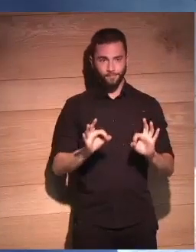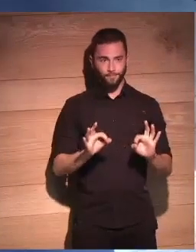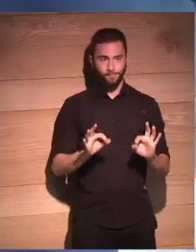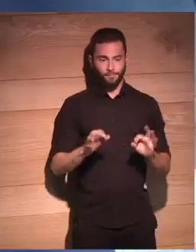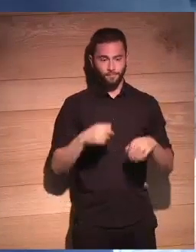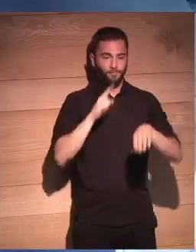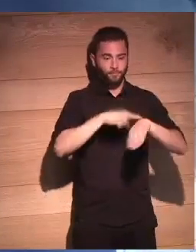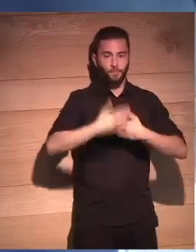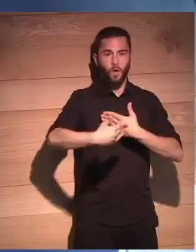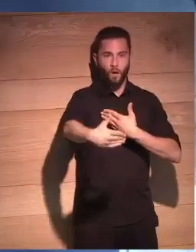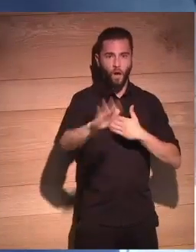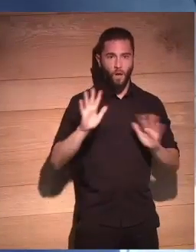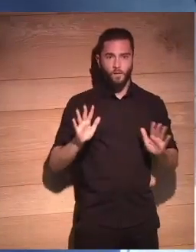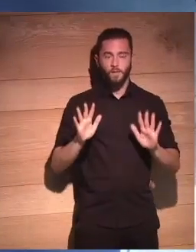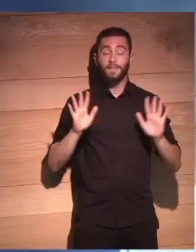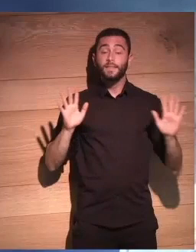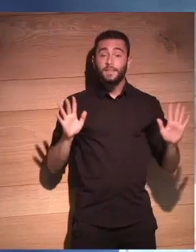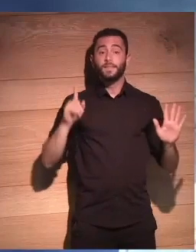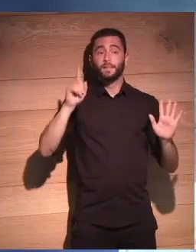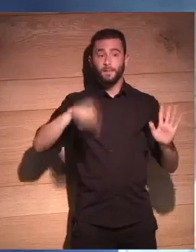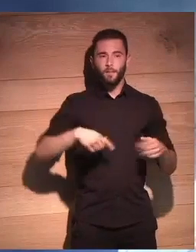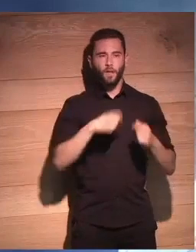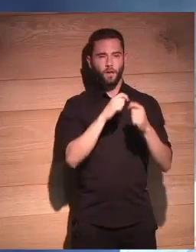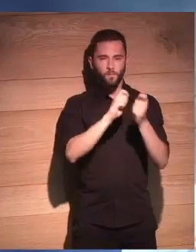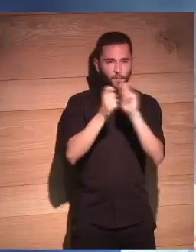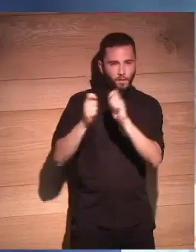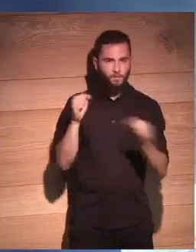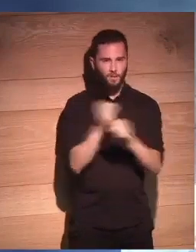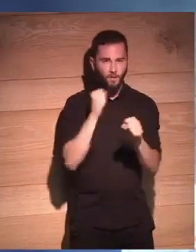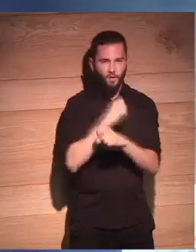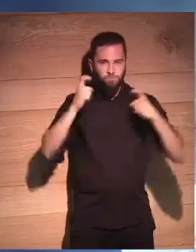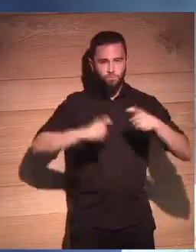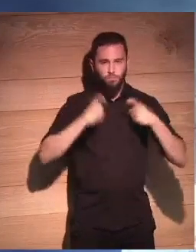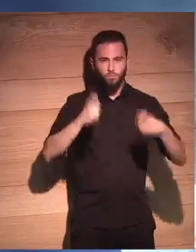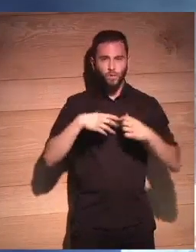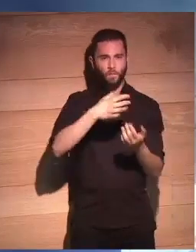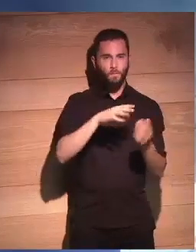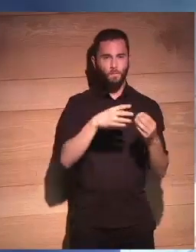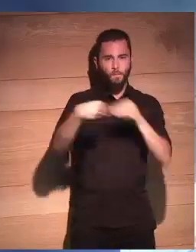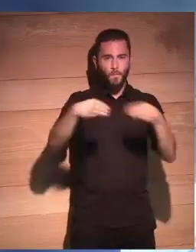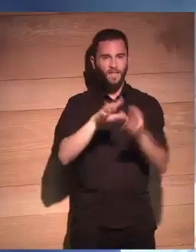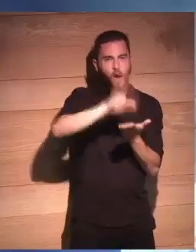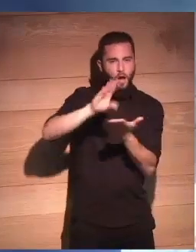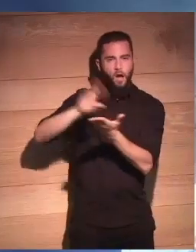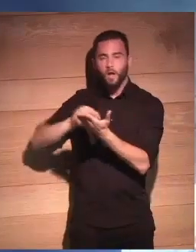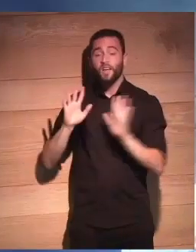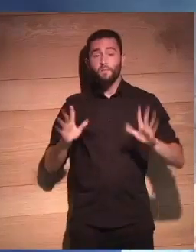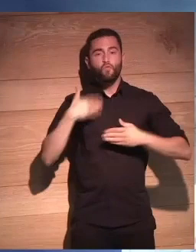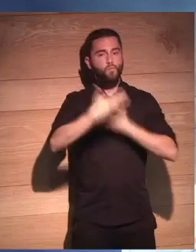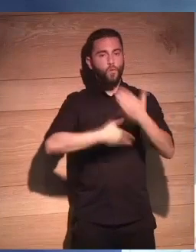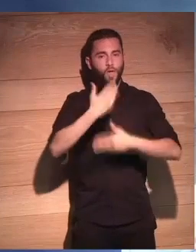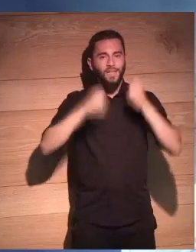largo plazo. Y a la vez es mucho reportaje, es mucho recoger material, pero es también un proceso